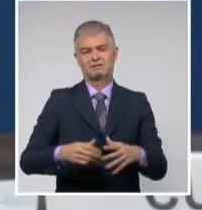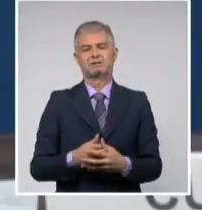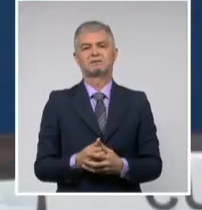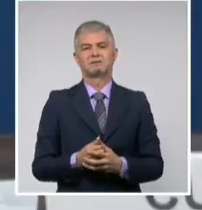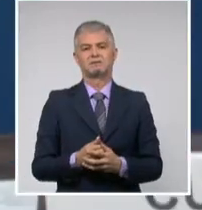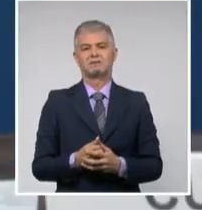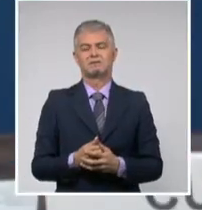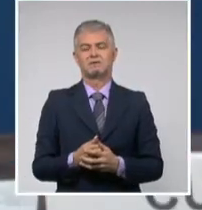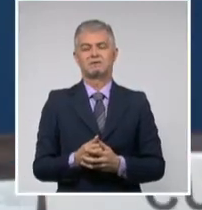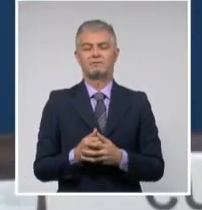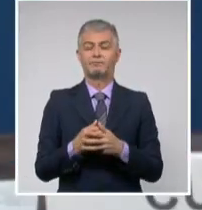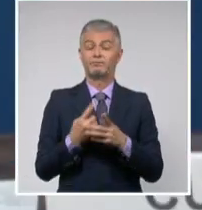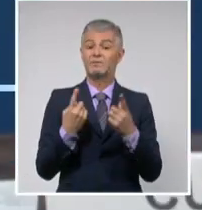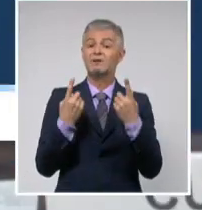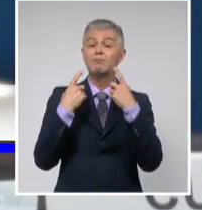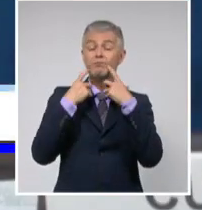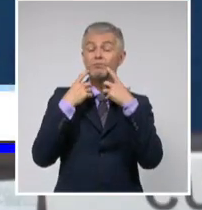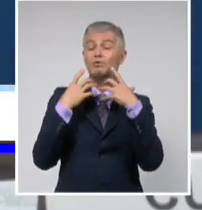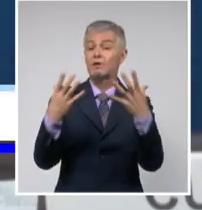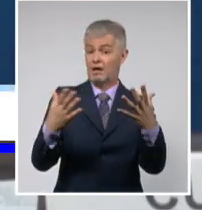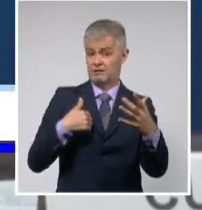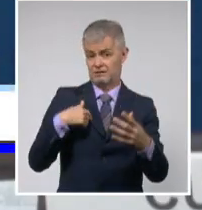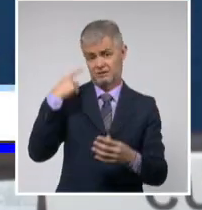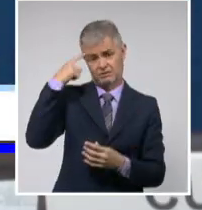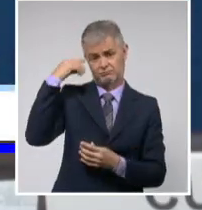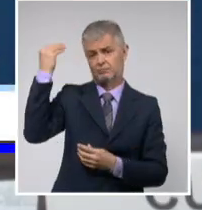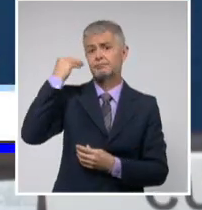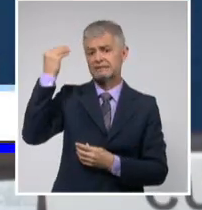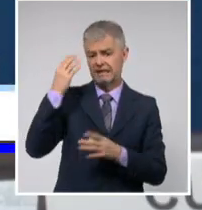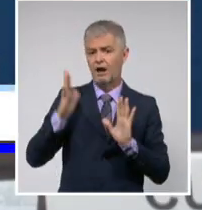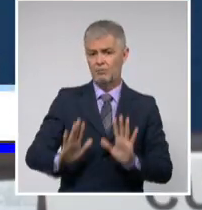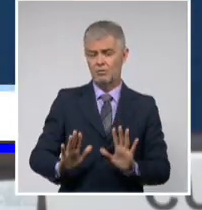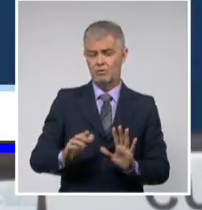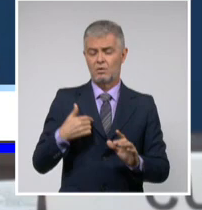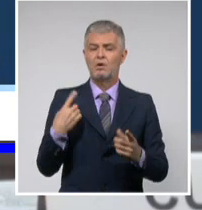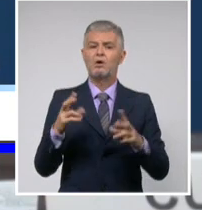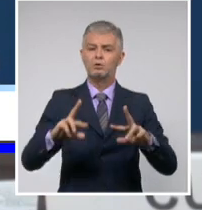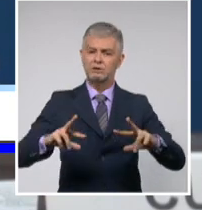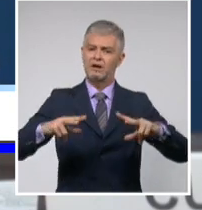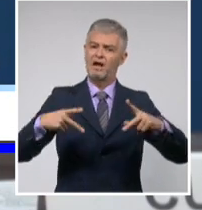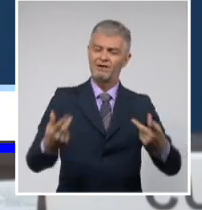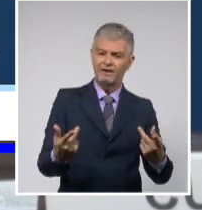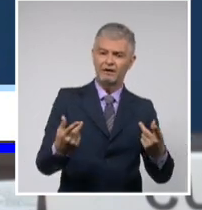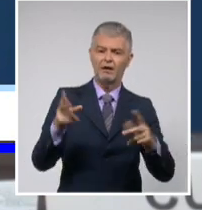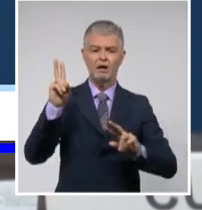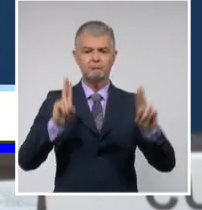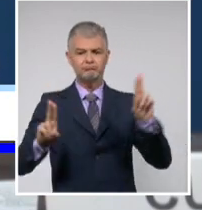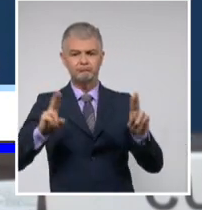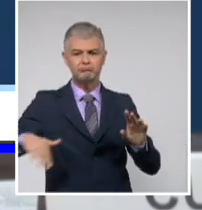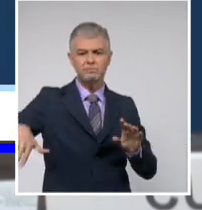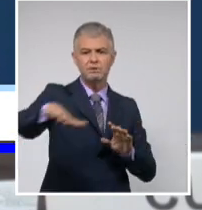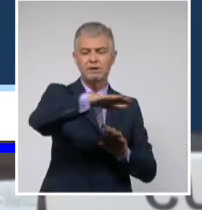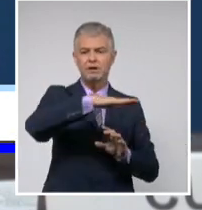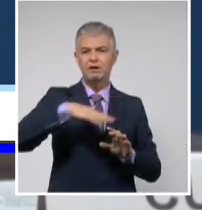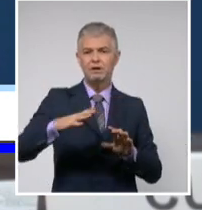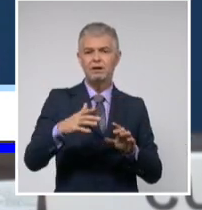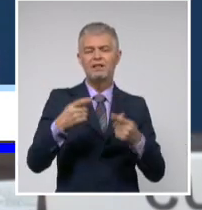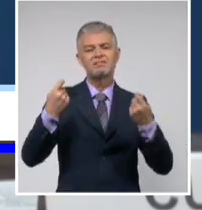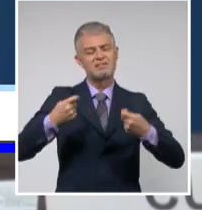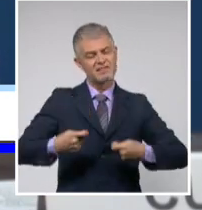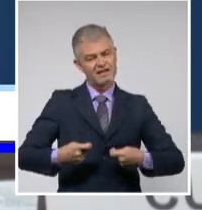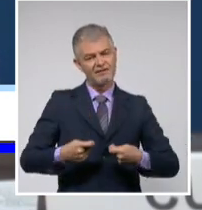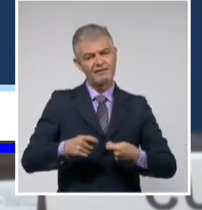Es imprescindible, a nuestro juicio, retomar la concertación y hacer efectiva la gestión de la CELAC en los